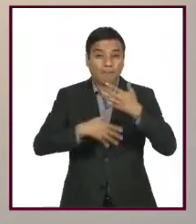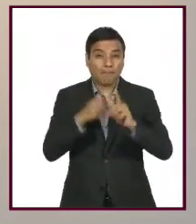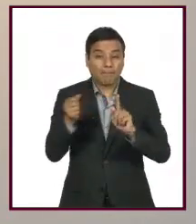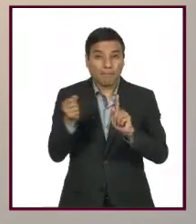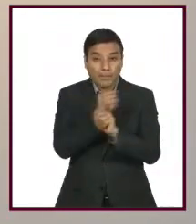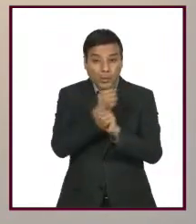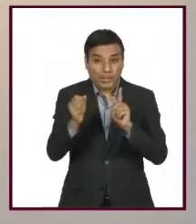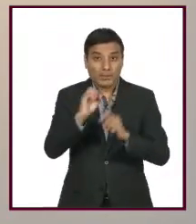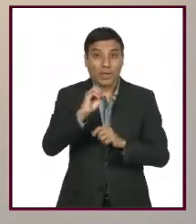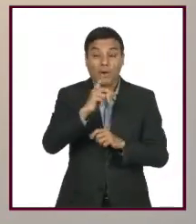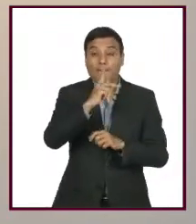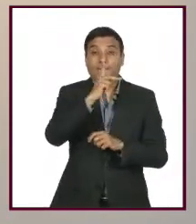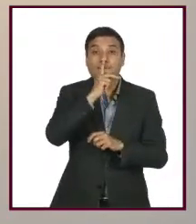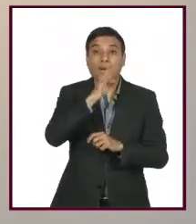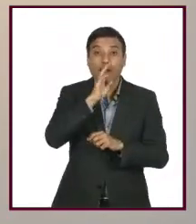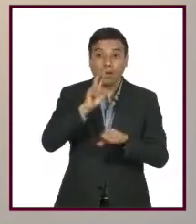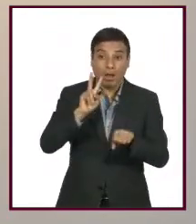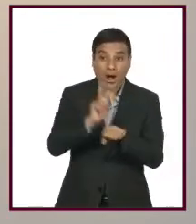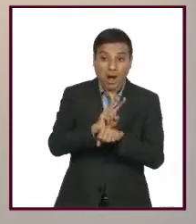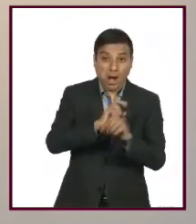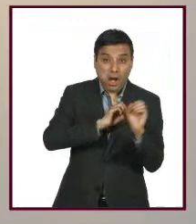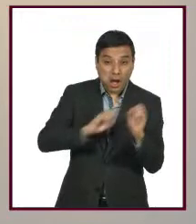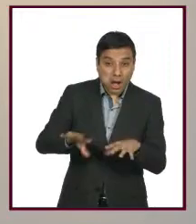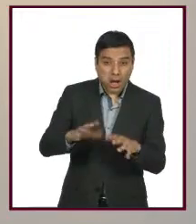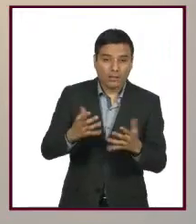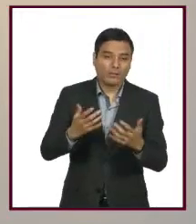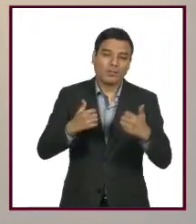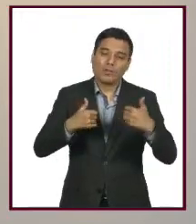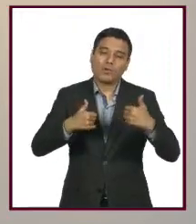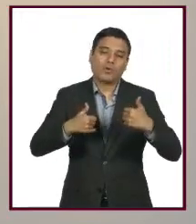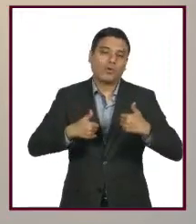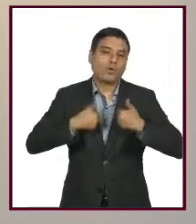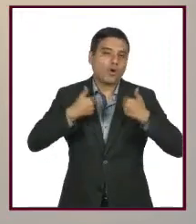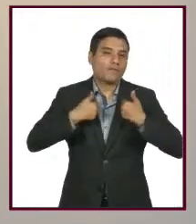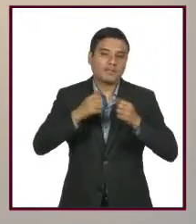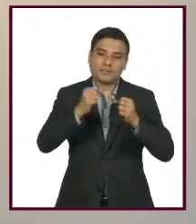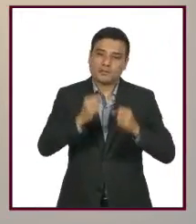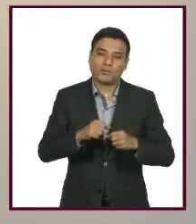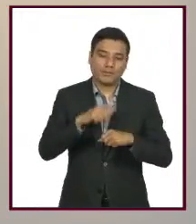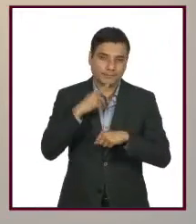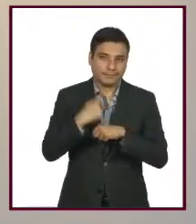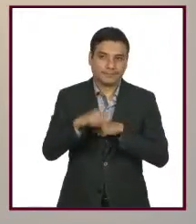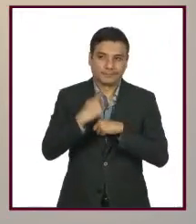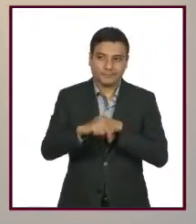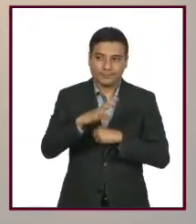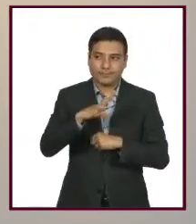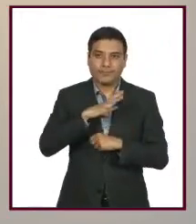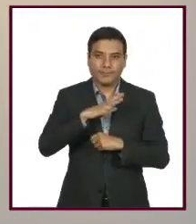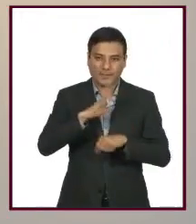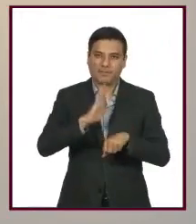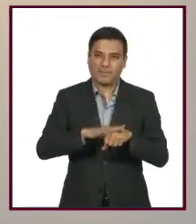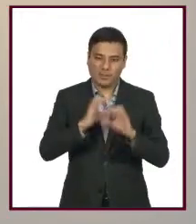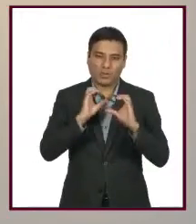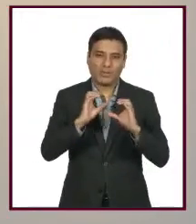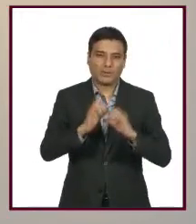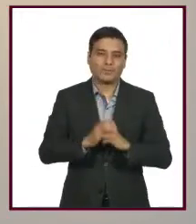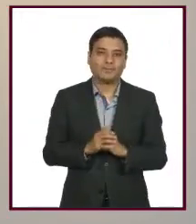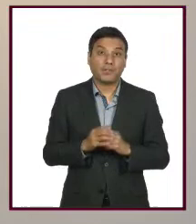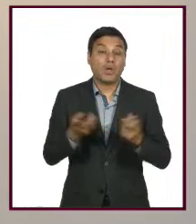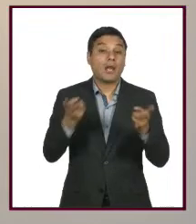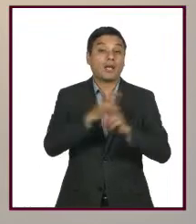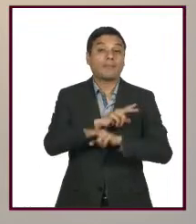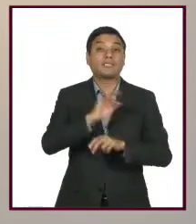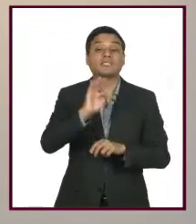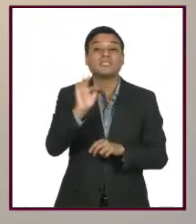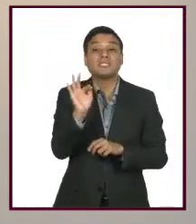nula supervisión, pues este adolescente tiene mucho mayor riesgo, ¿no? Entonces, en estos casos hay que tener más cuidado. Pero si por el contrario,